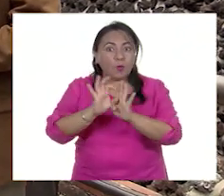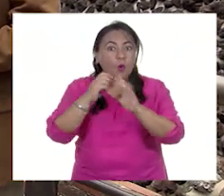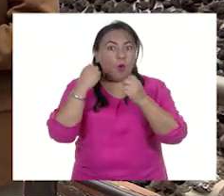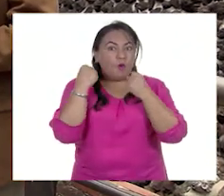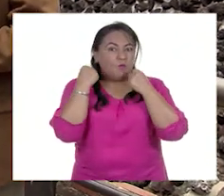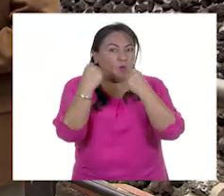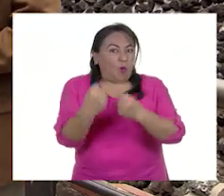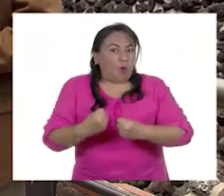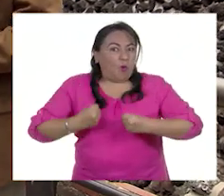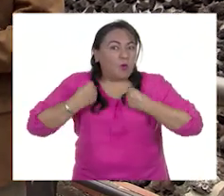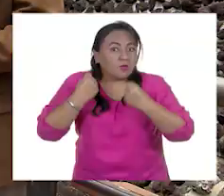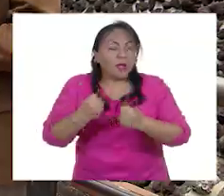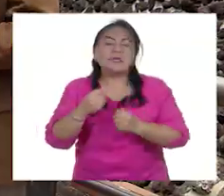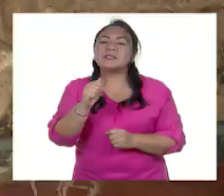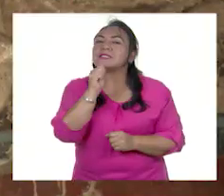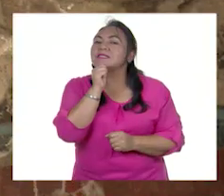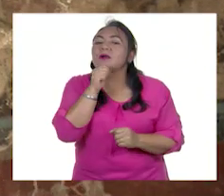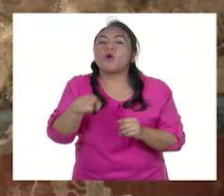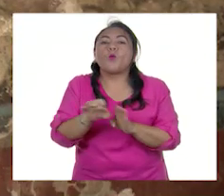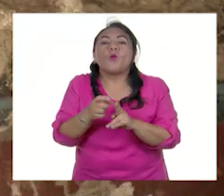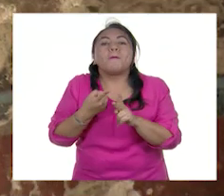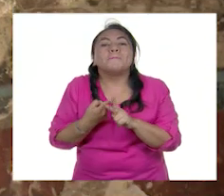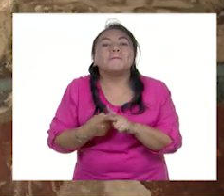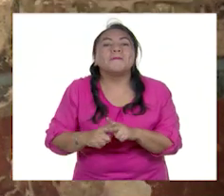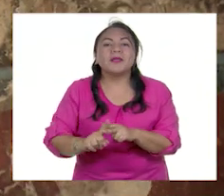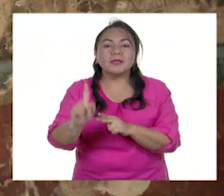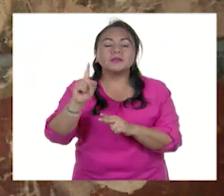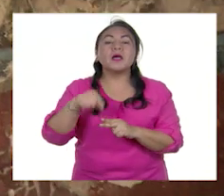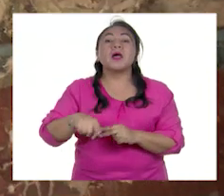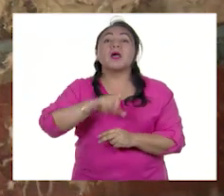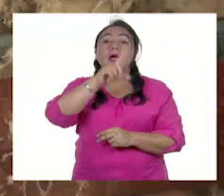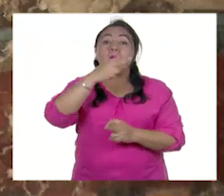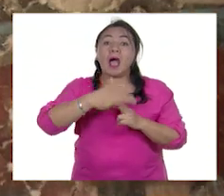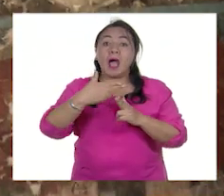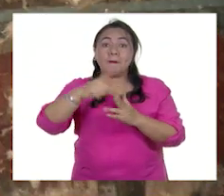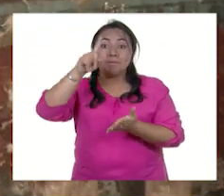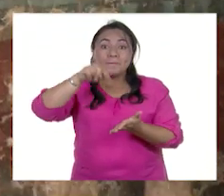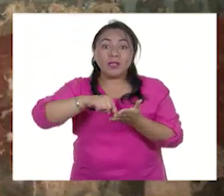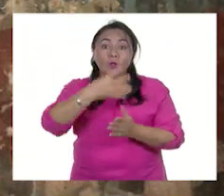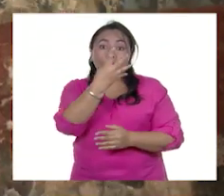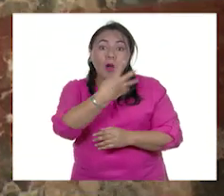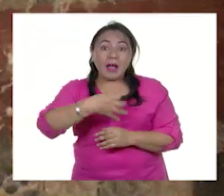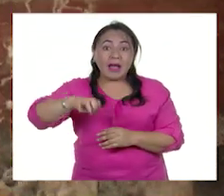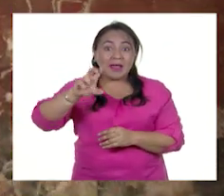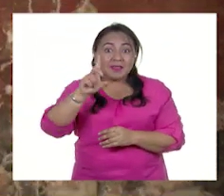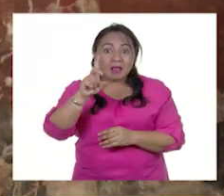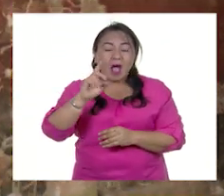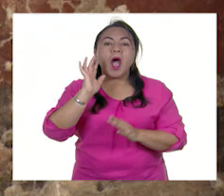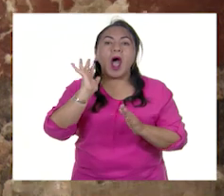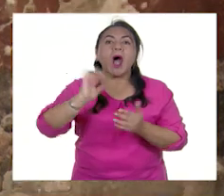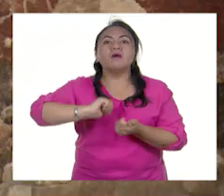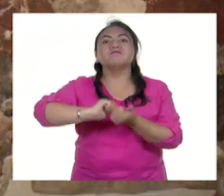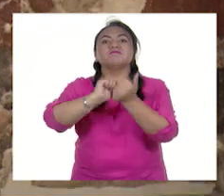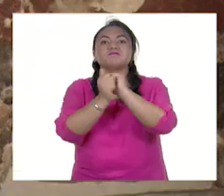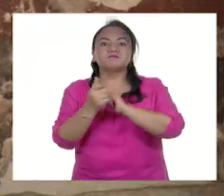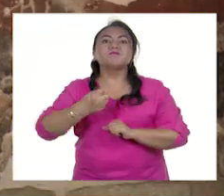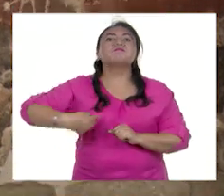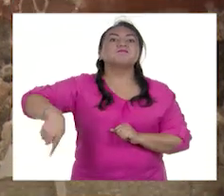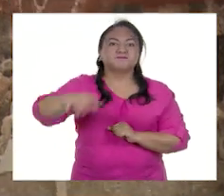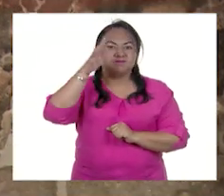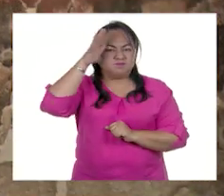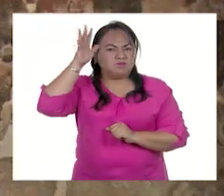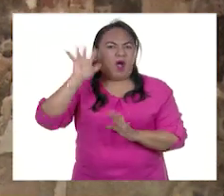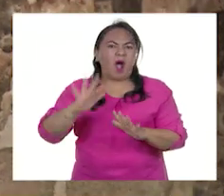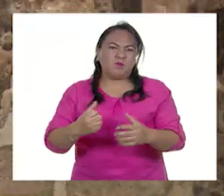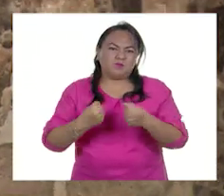poderoso que fueron posteriormente, sobre todo después de 1430 es cuando ellos se volvieron el grupo más poderoso, primero